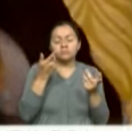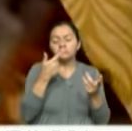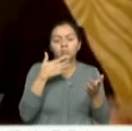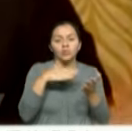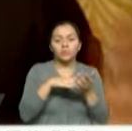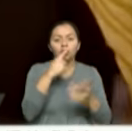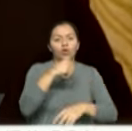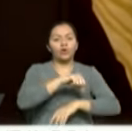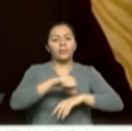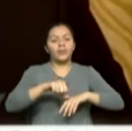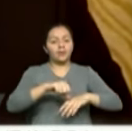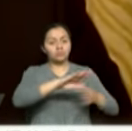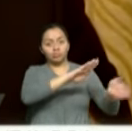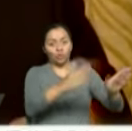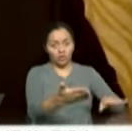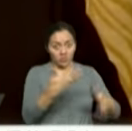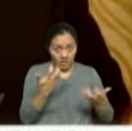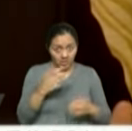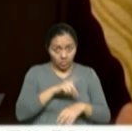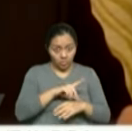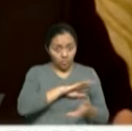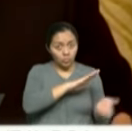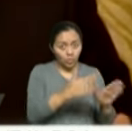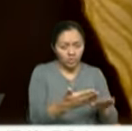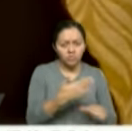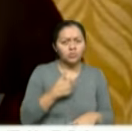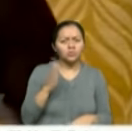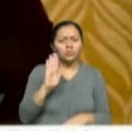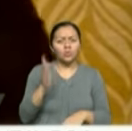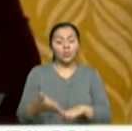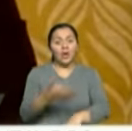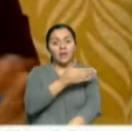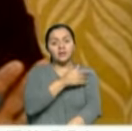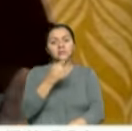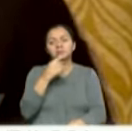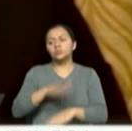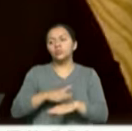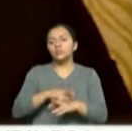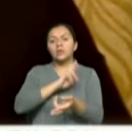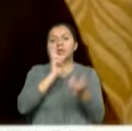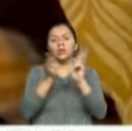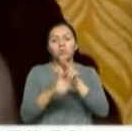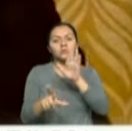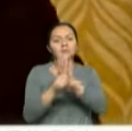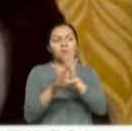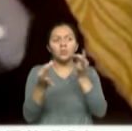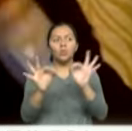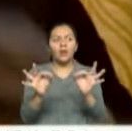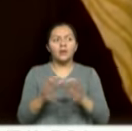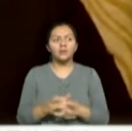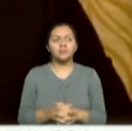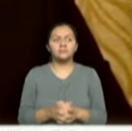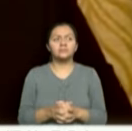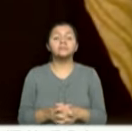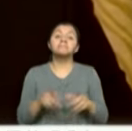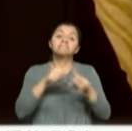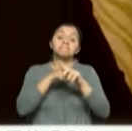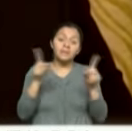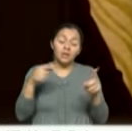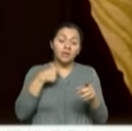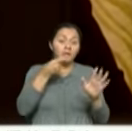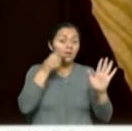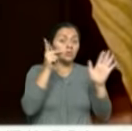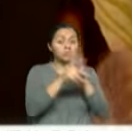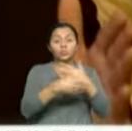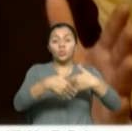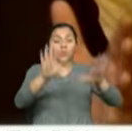a una operación a matar al paciente. Antes se llamaba homicidio inintencional, no tenía regulación y se podía poner la denuncia contra cualquier